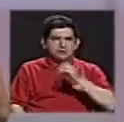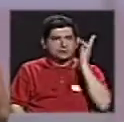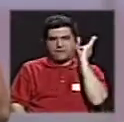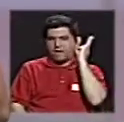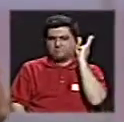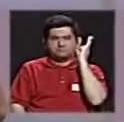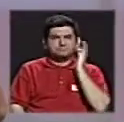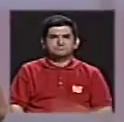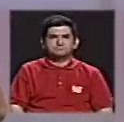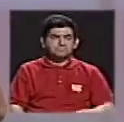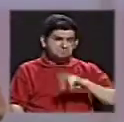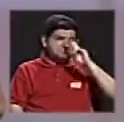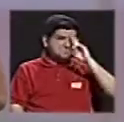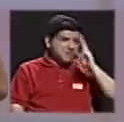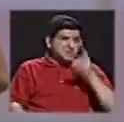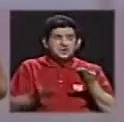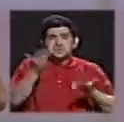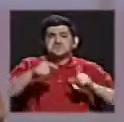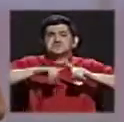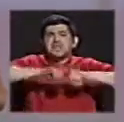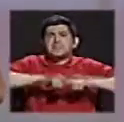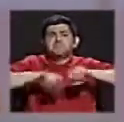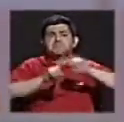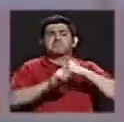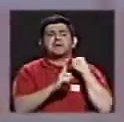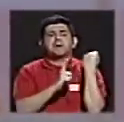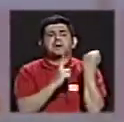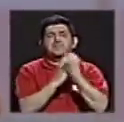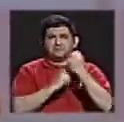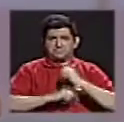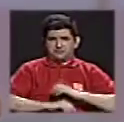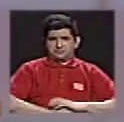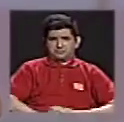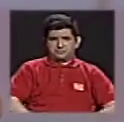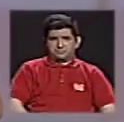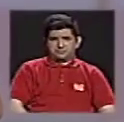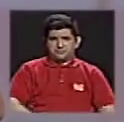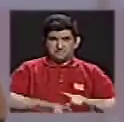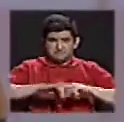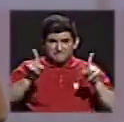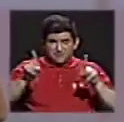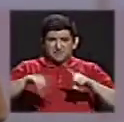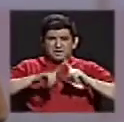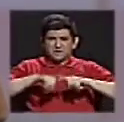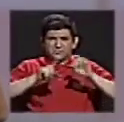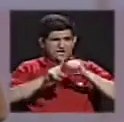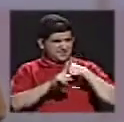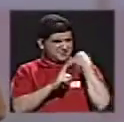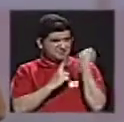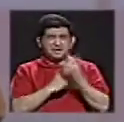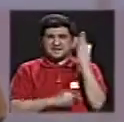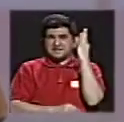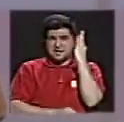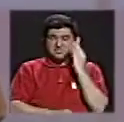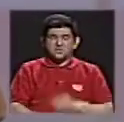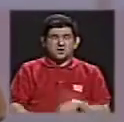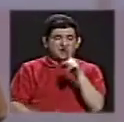mujer. Se lo reconoce dependiendo de las circunstancias. Pero dependiendo de las circunstancias, la mujer